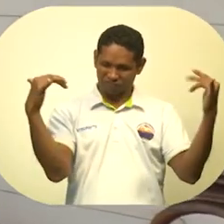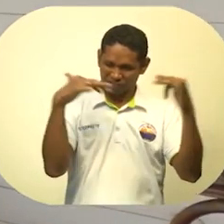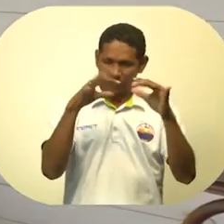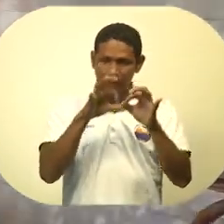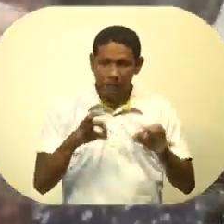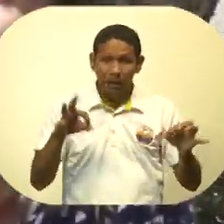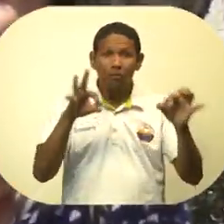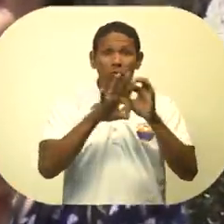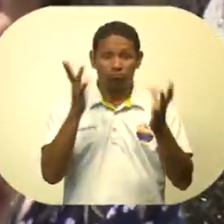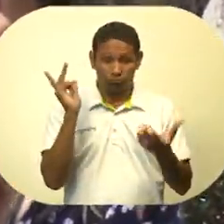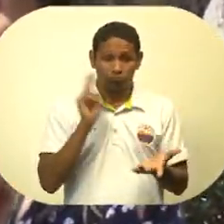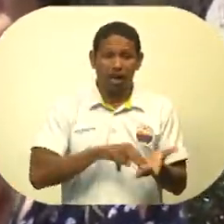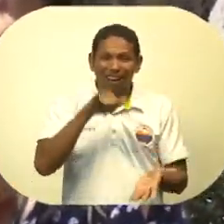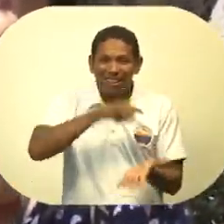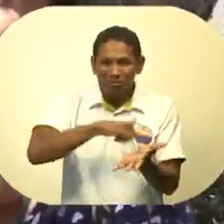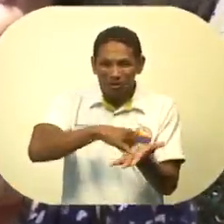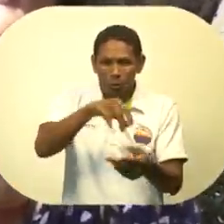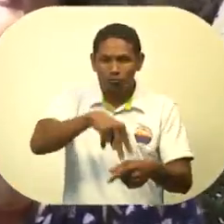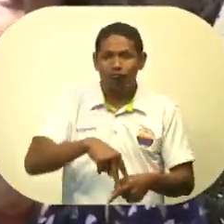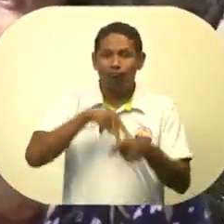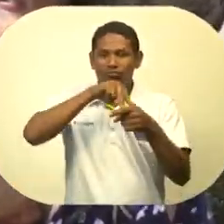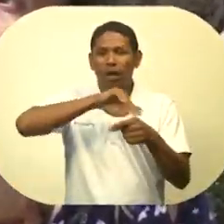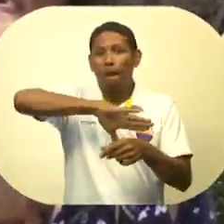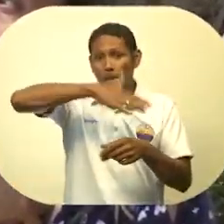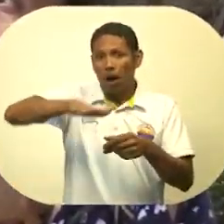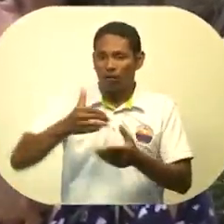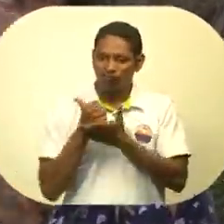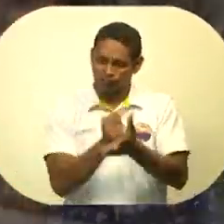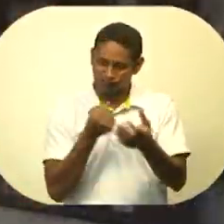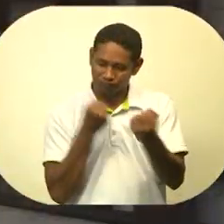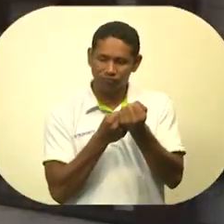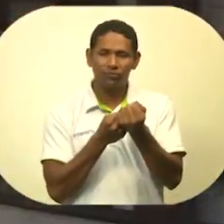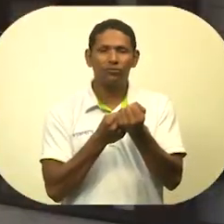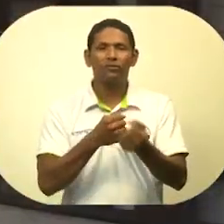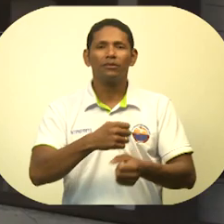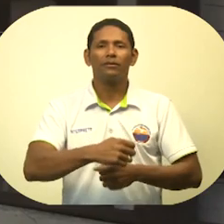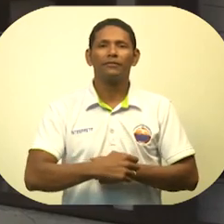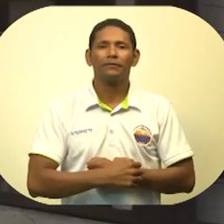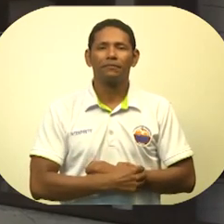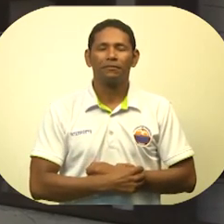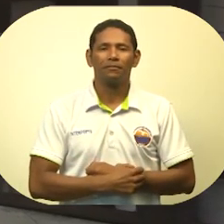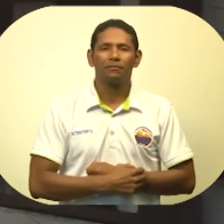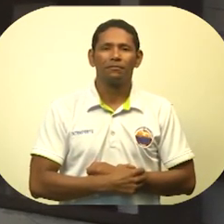de generar recursos significativos para el departamento.